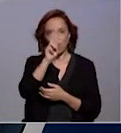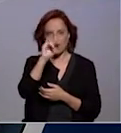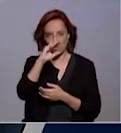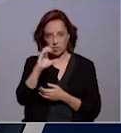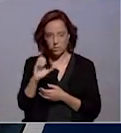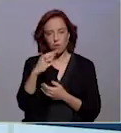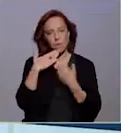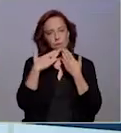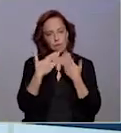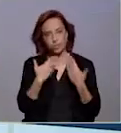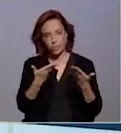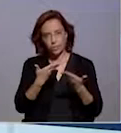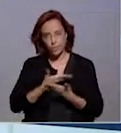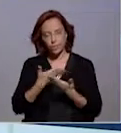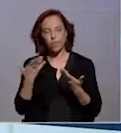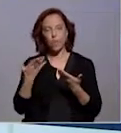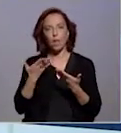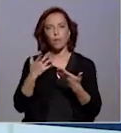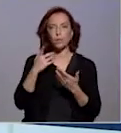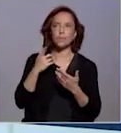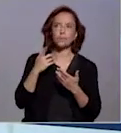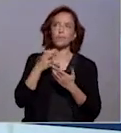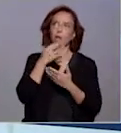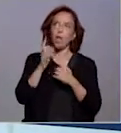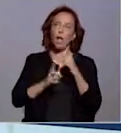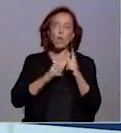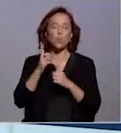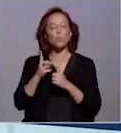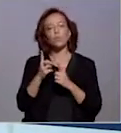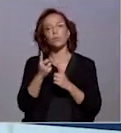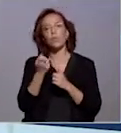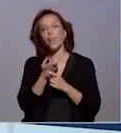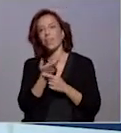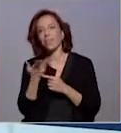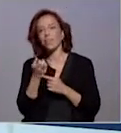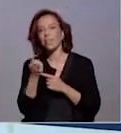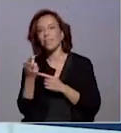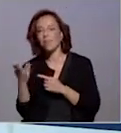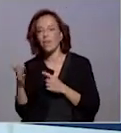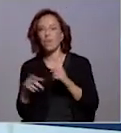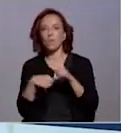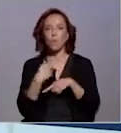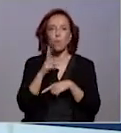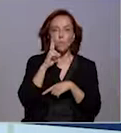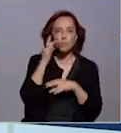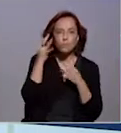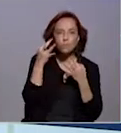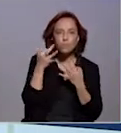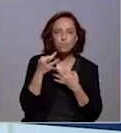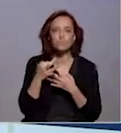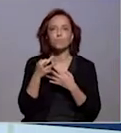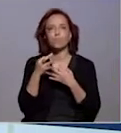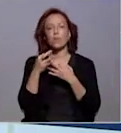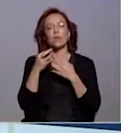invitación vamos federico a plantear algunas cifras que luego podemos ir desgranando pero bueno también para que tengamos en cuenta